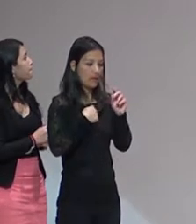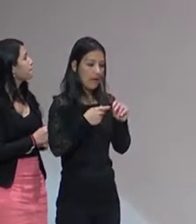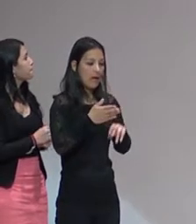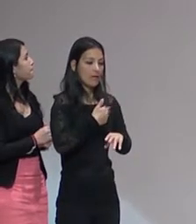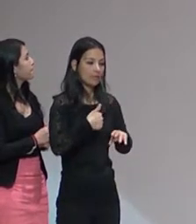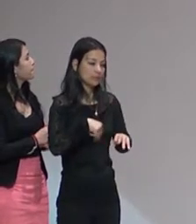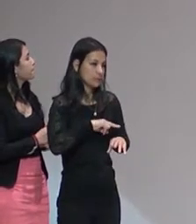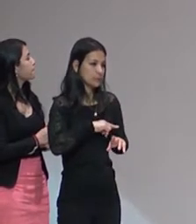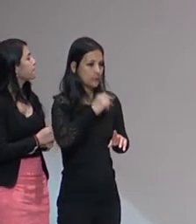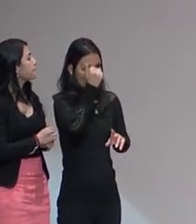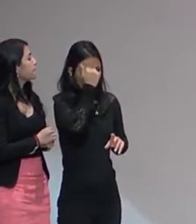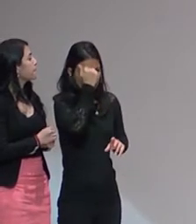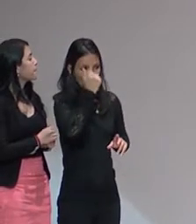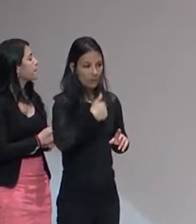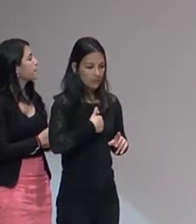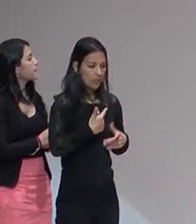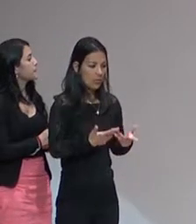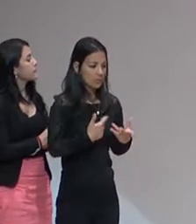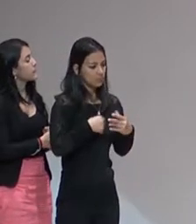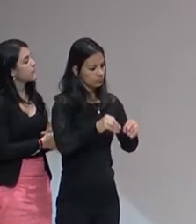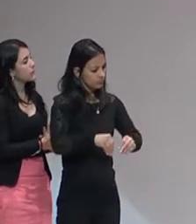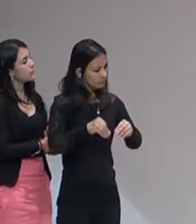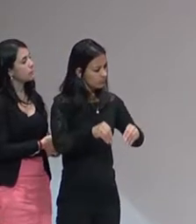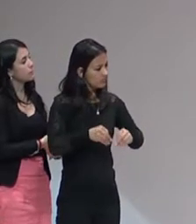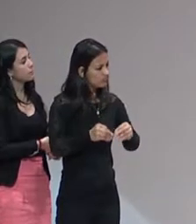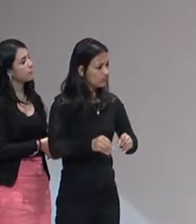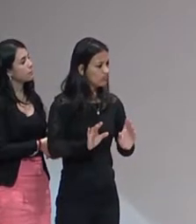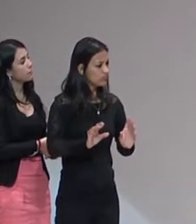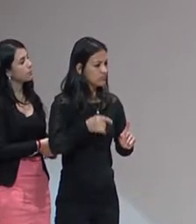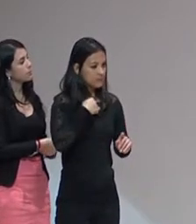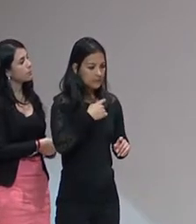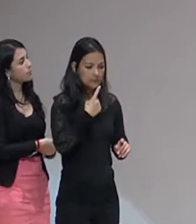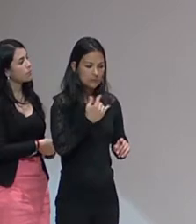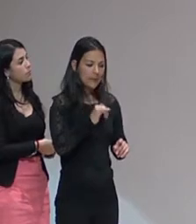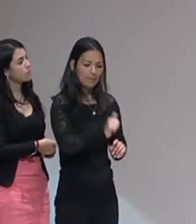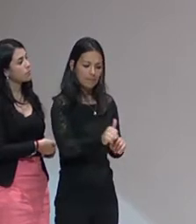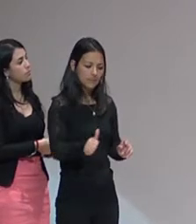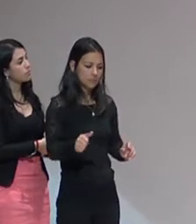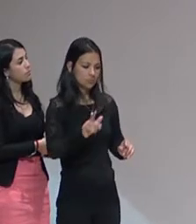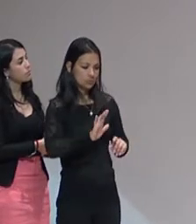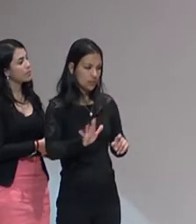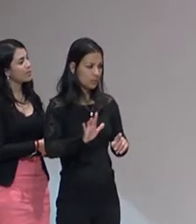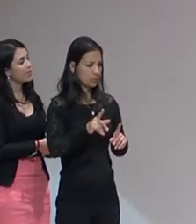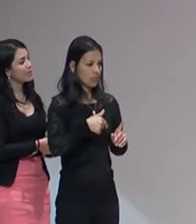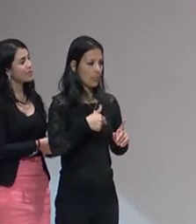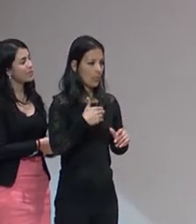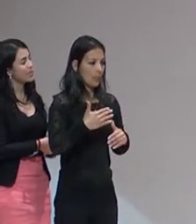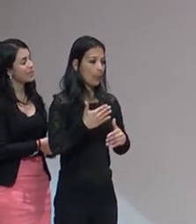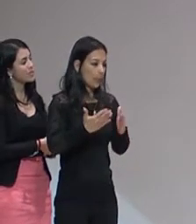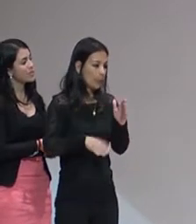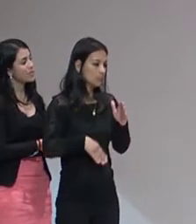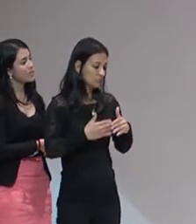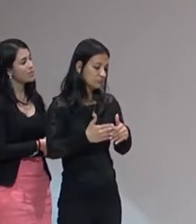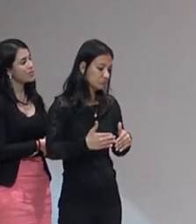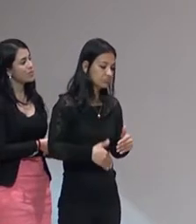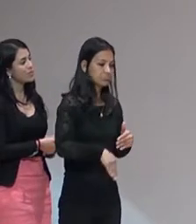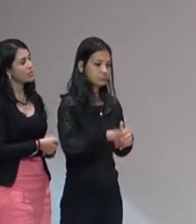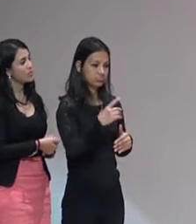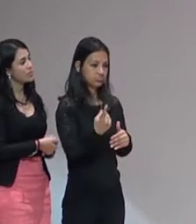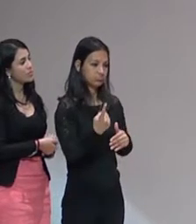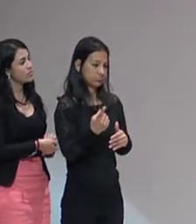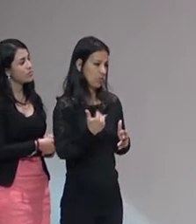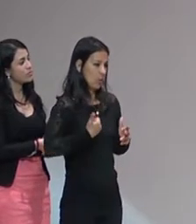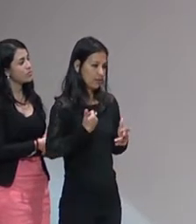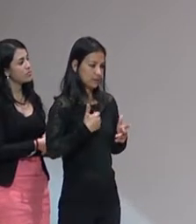como educadores, como docentes, empezar a generar esa fibra que se toque en las nuevas generaciones y que esa